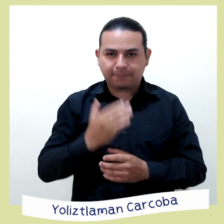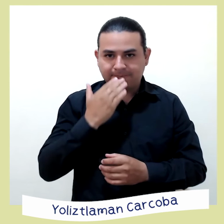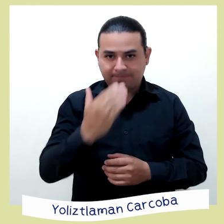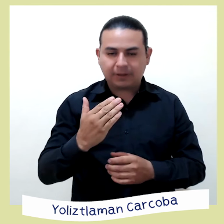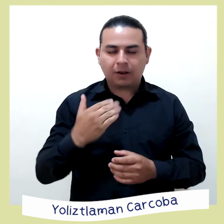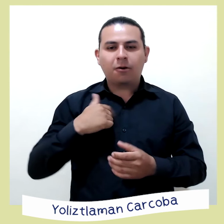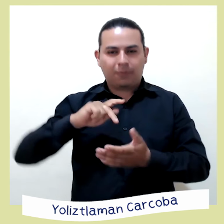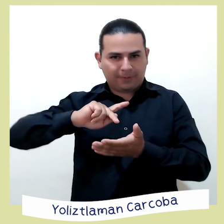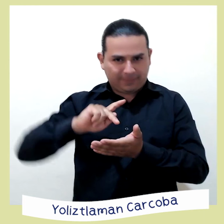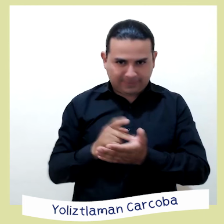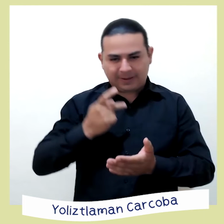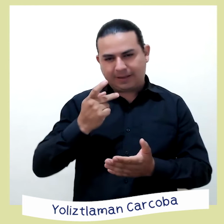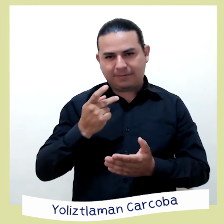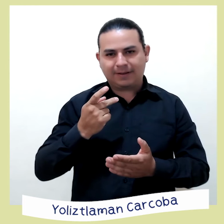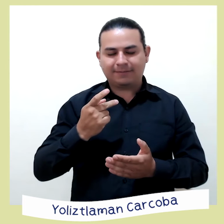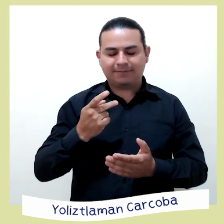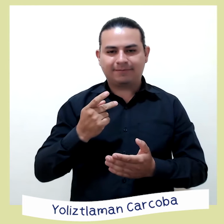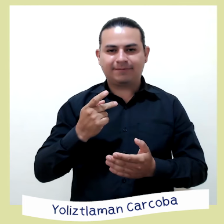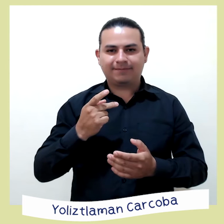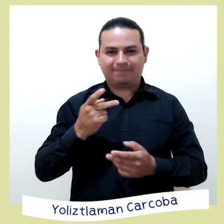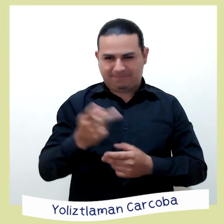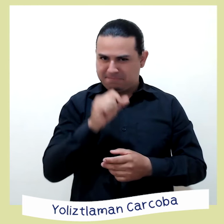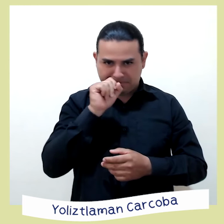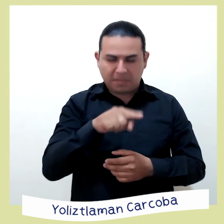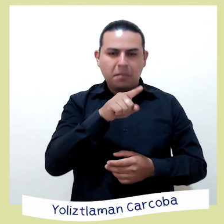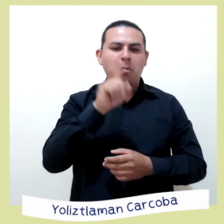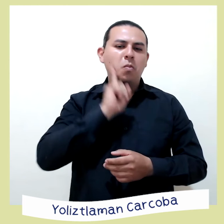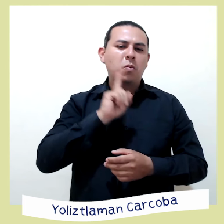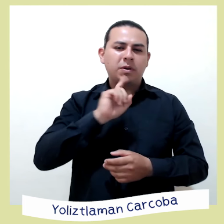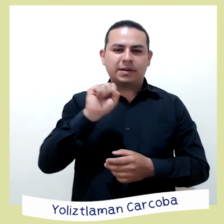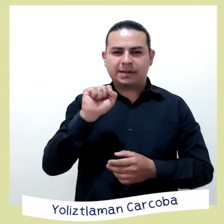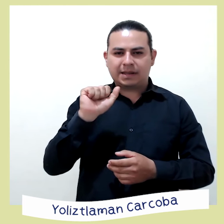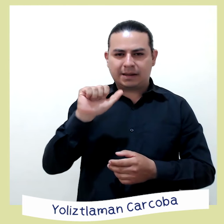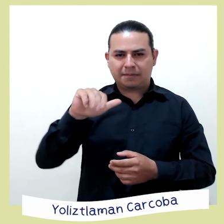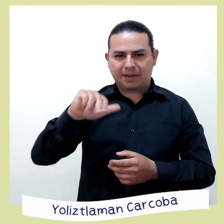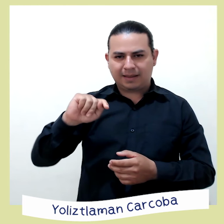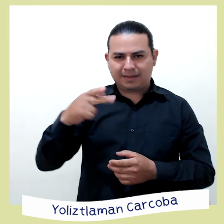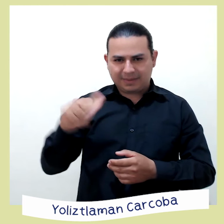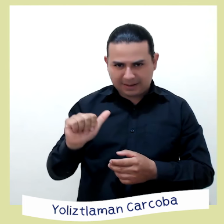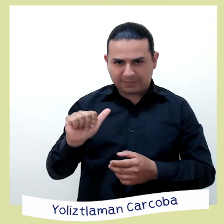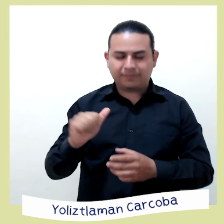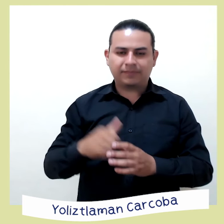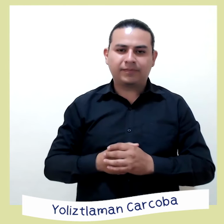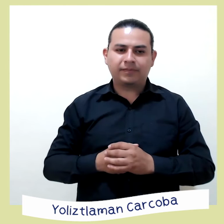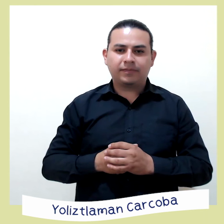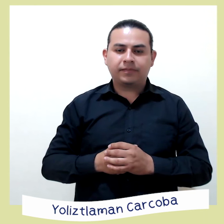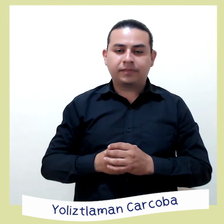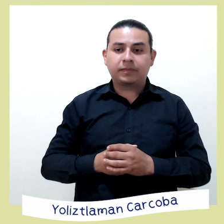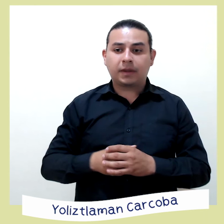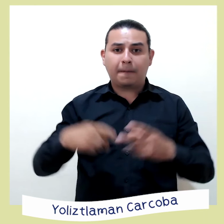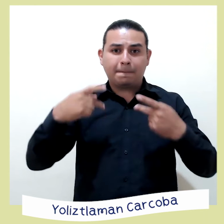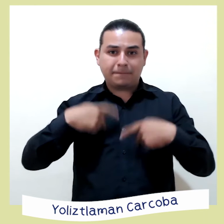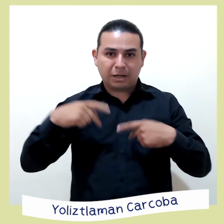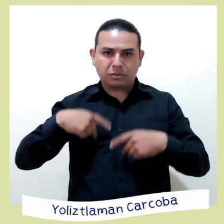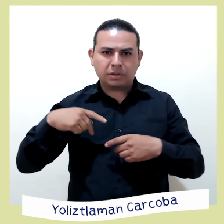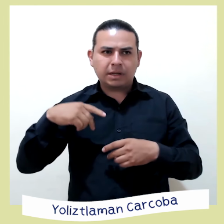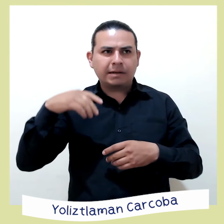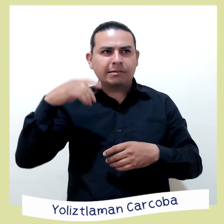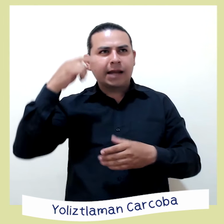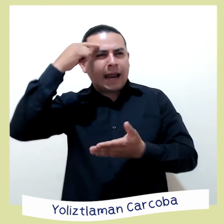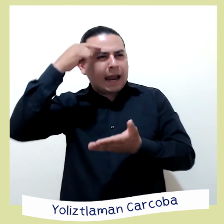Muy bien, muchas gracias. Voy a repetir la pregunta, ¿verdad? Para recordar, ahora te pediría